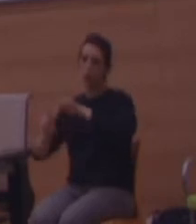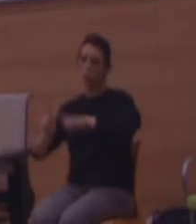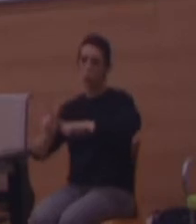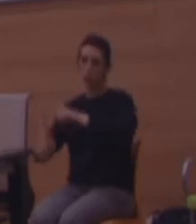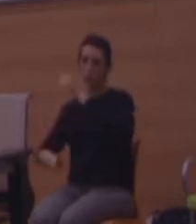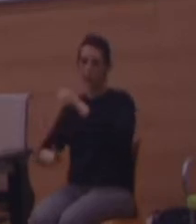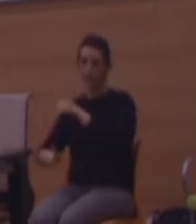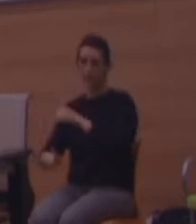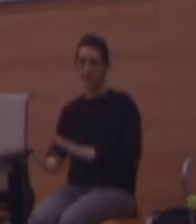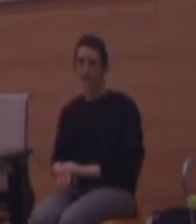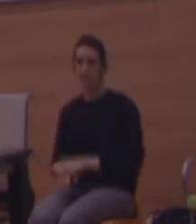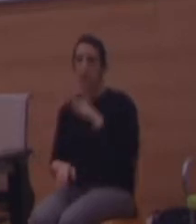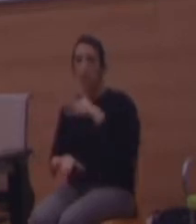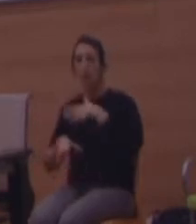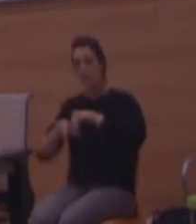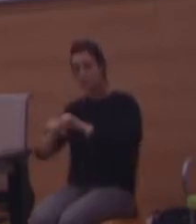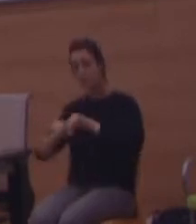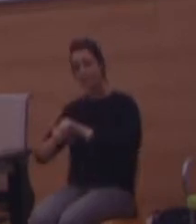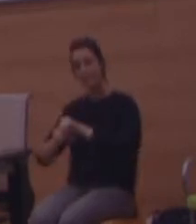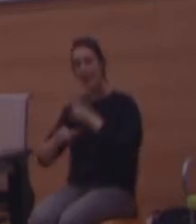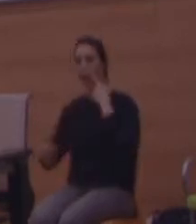Nos deja manejarla mucho mejor.